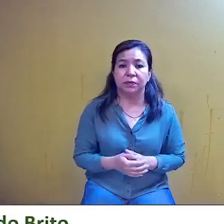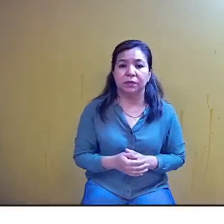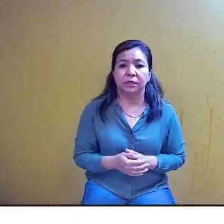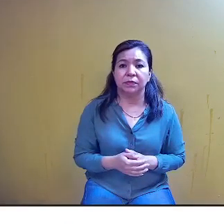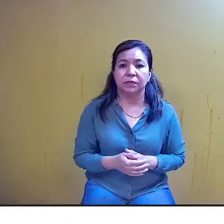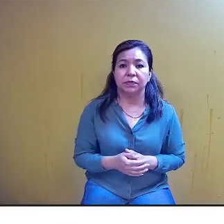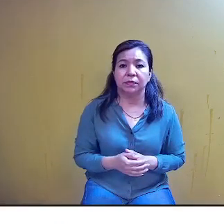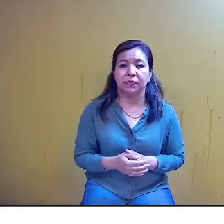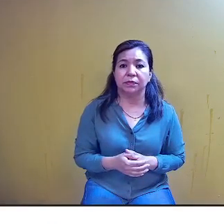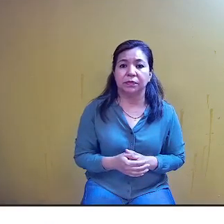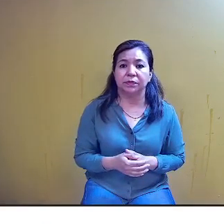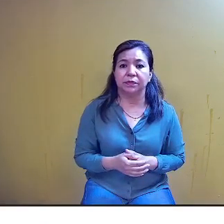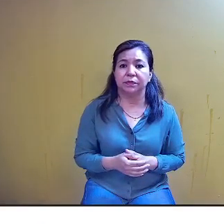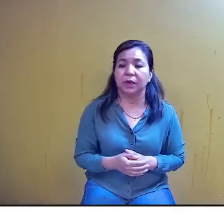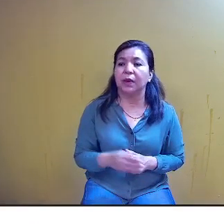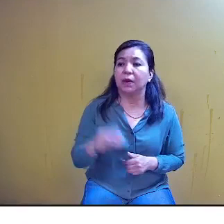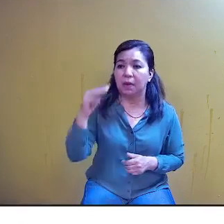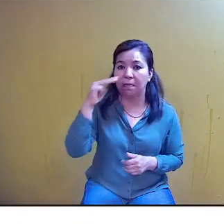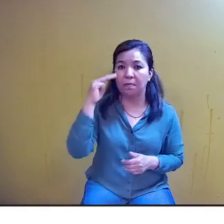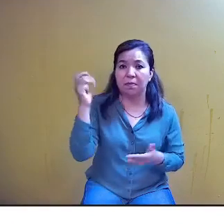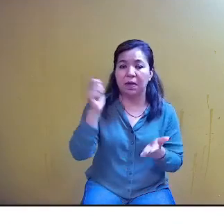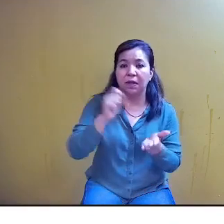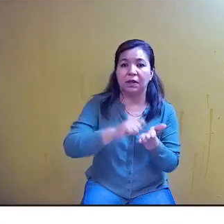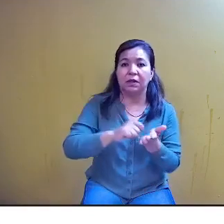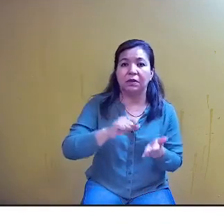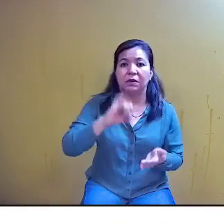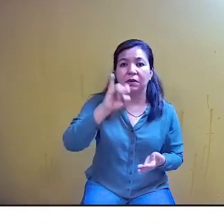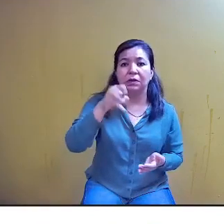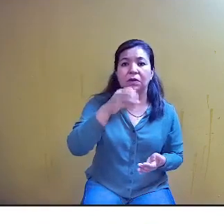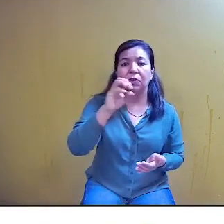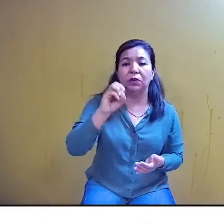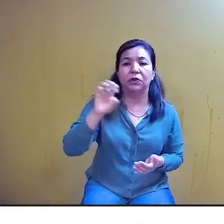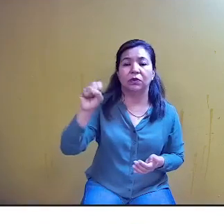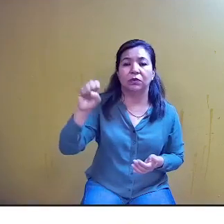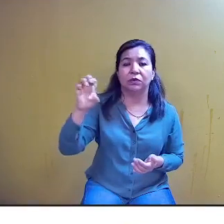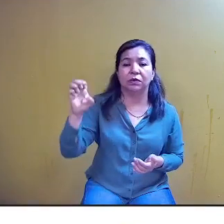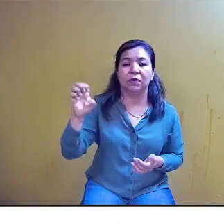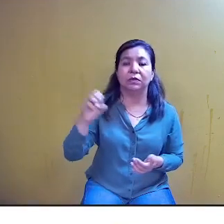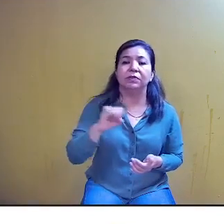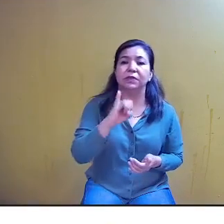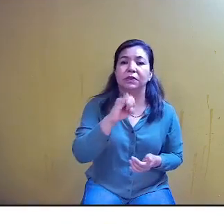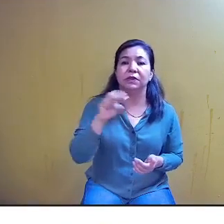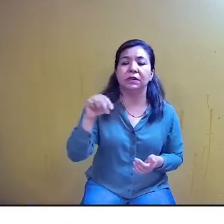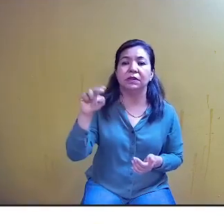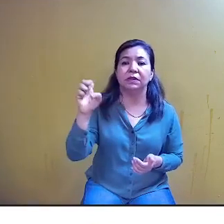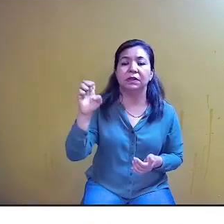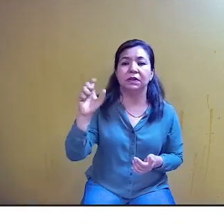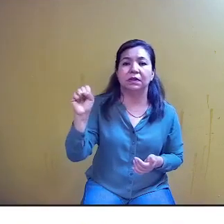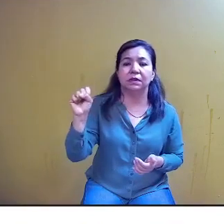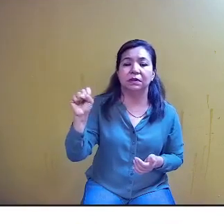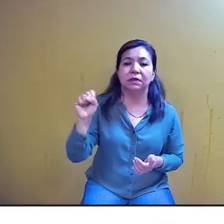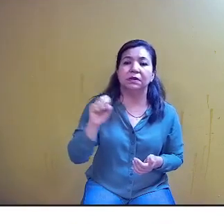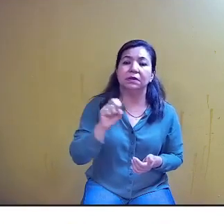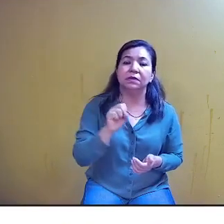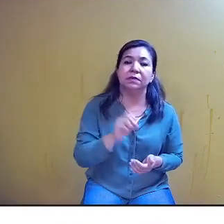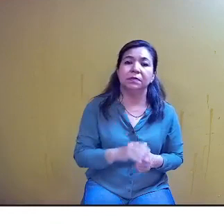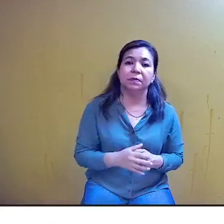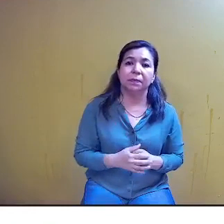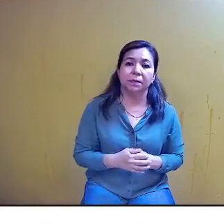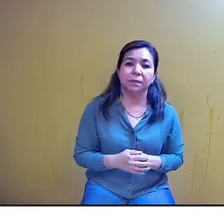Tiene la palabra el magistrado José Inés Betancourt en primera ronda. Adelante, magistrado, por favor.